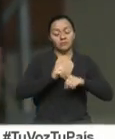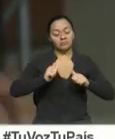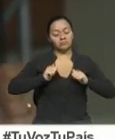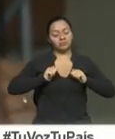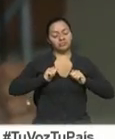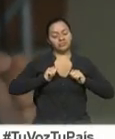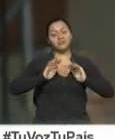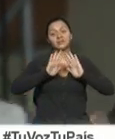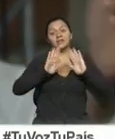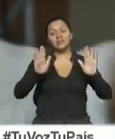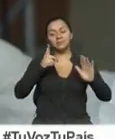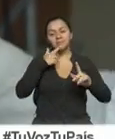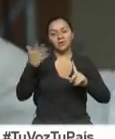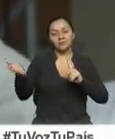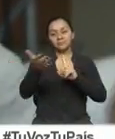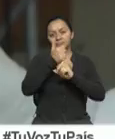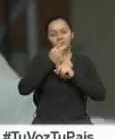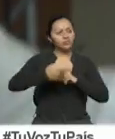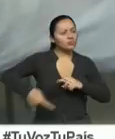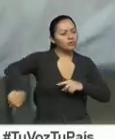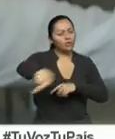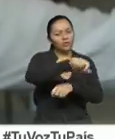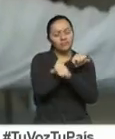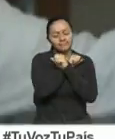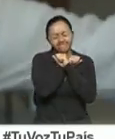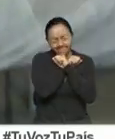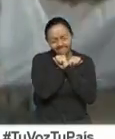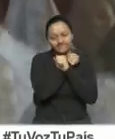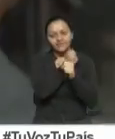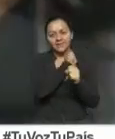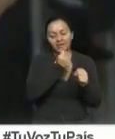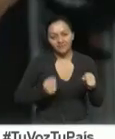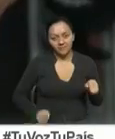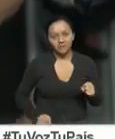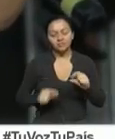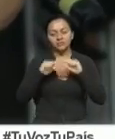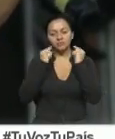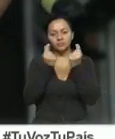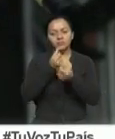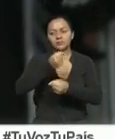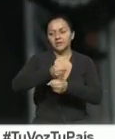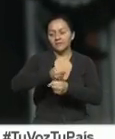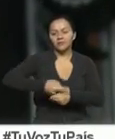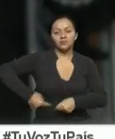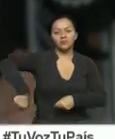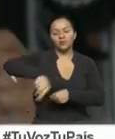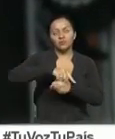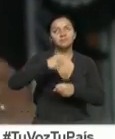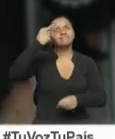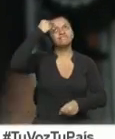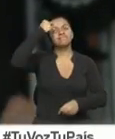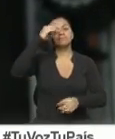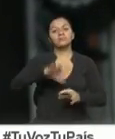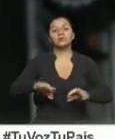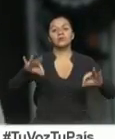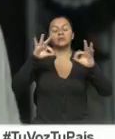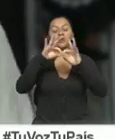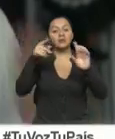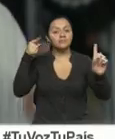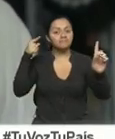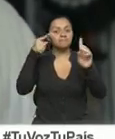haber recibido. El cariño, la entrega, el sacrificio, la esperanza. Y con alegría, con convicción que